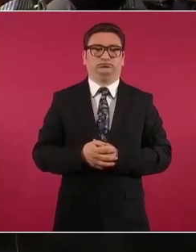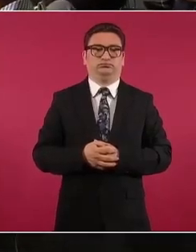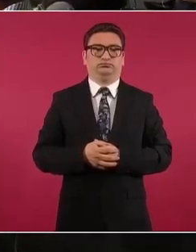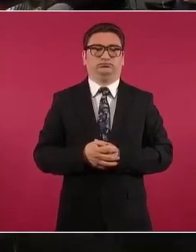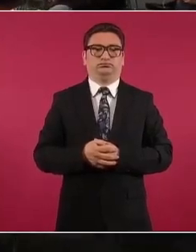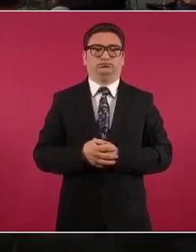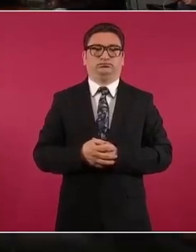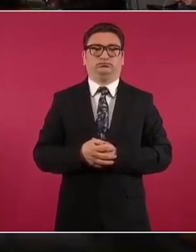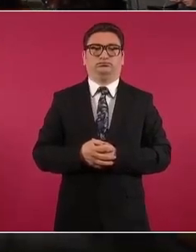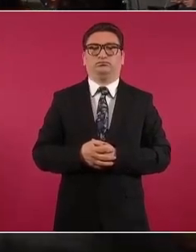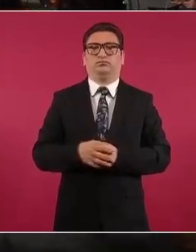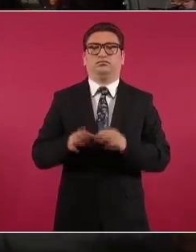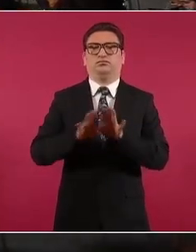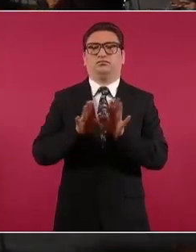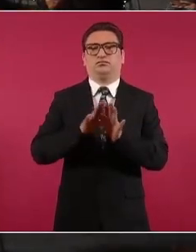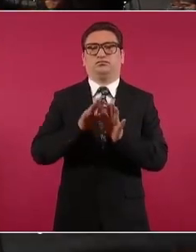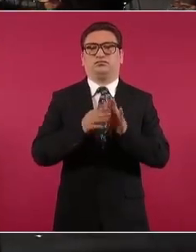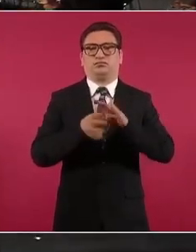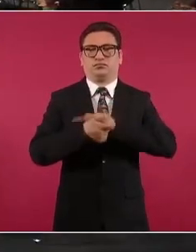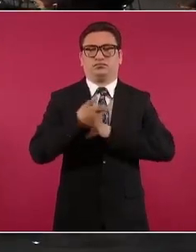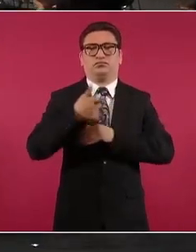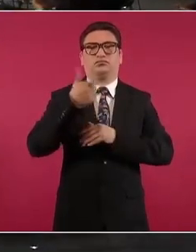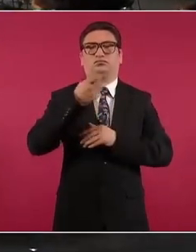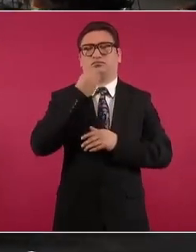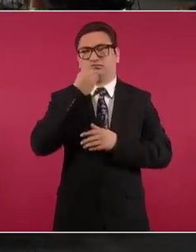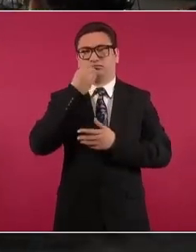con despensas, con dinero en efectivo,